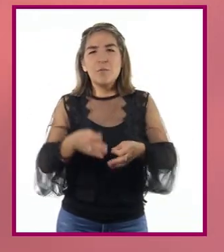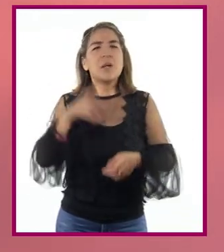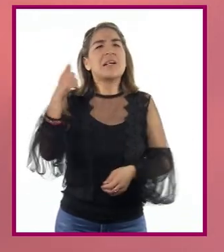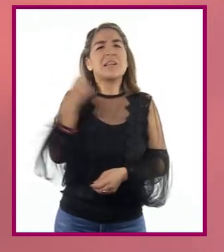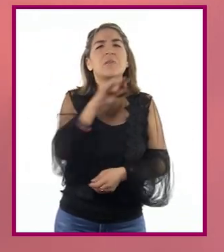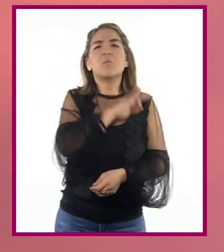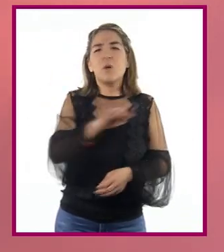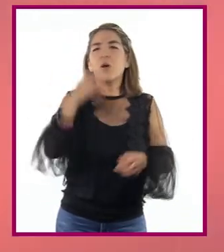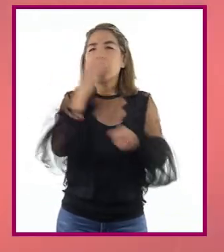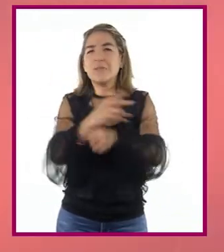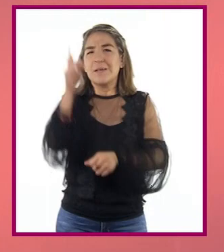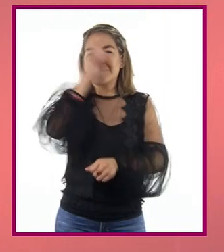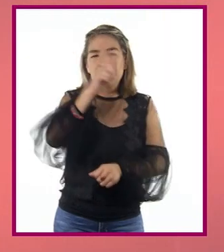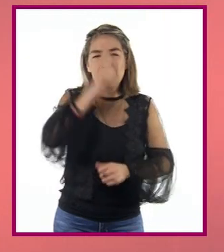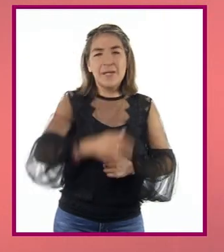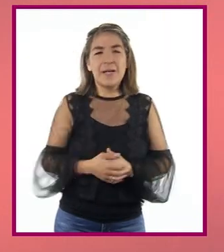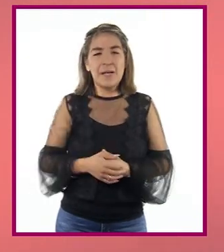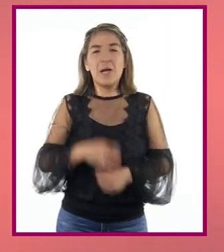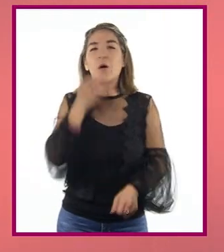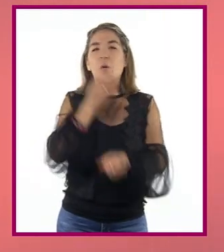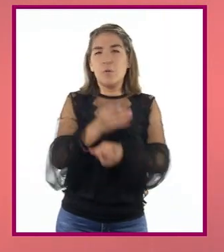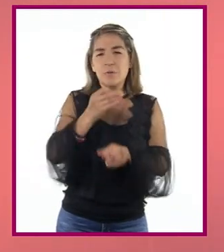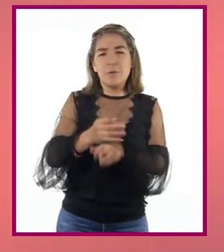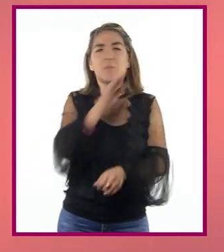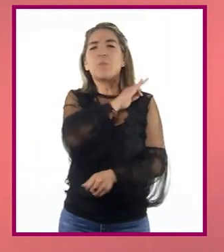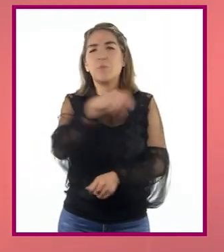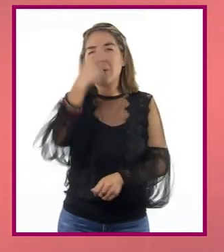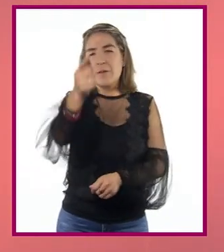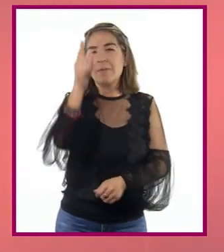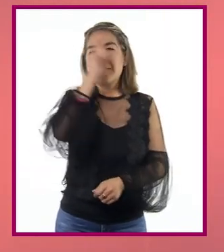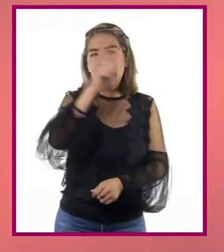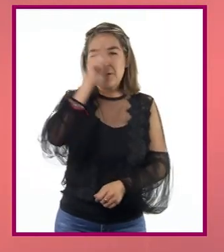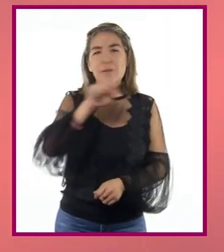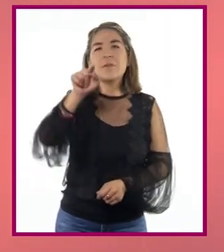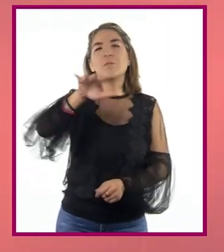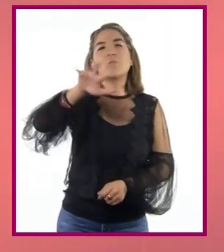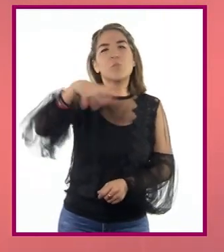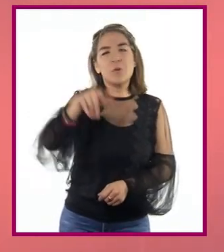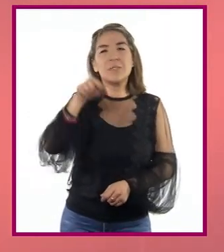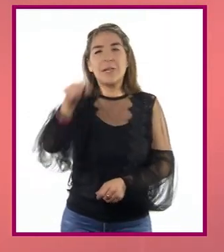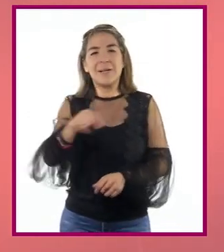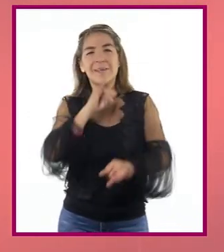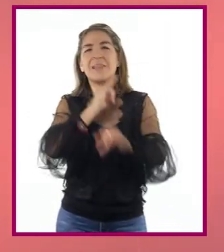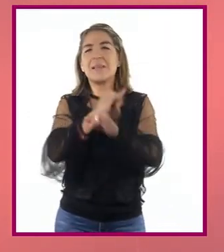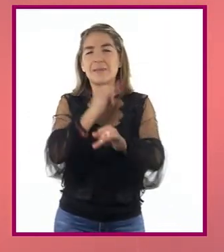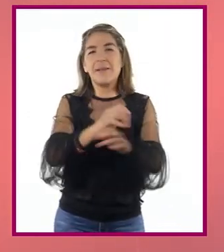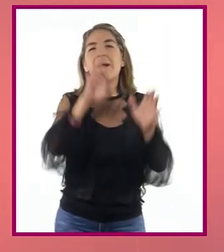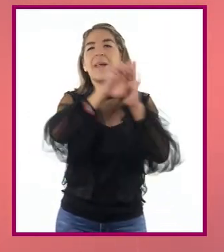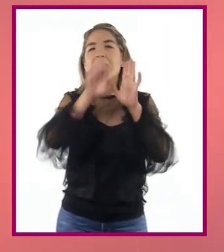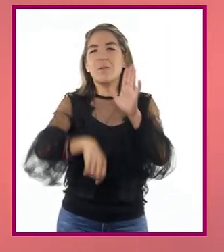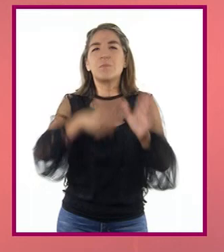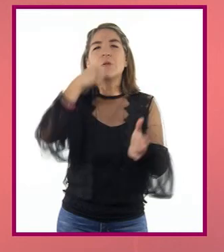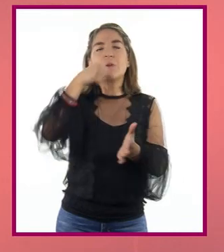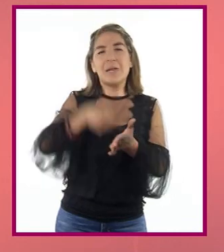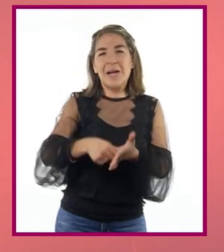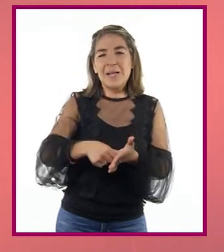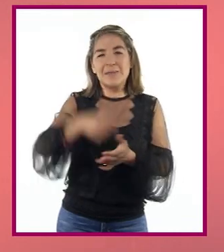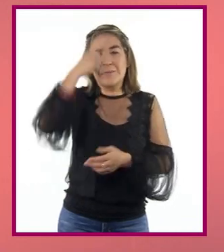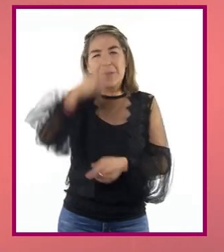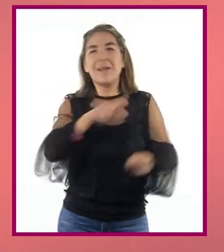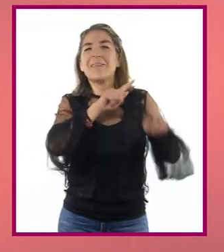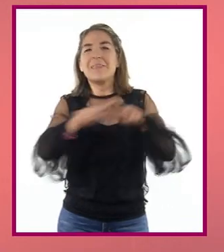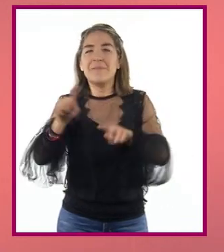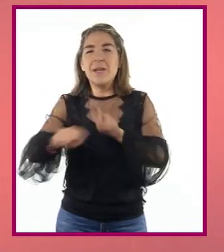podemos recomendarles? Pues para empezar, podemos recomendarles que busquen en la red ejemplos de cartas para